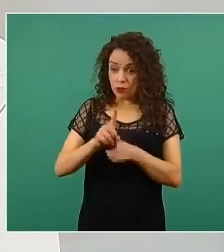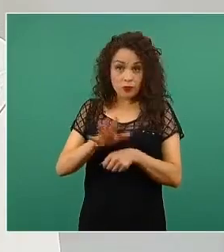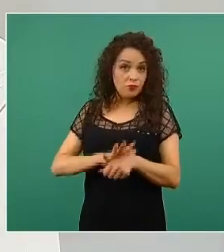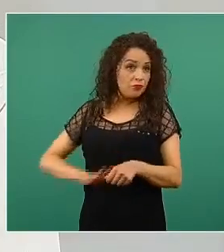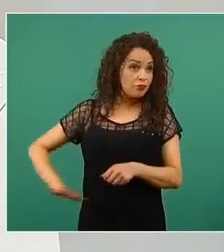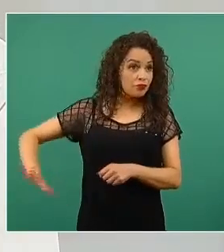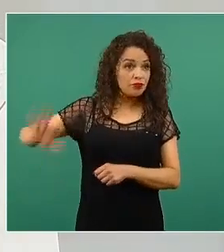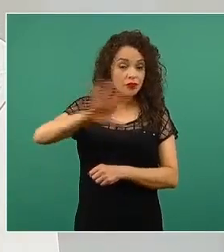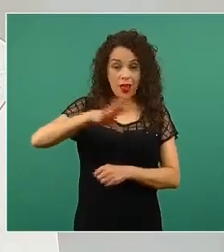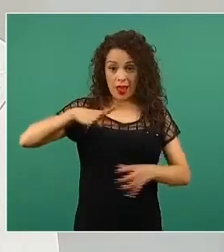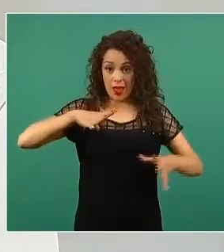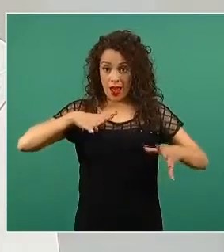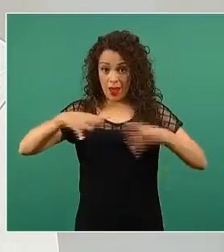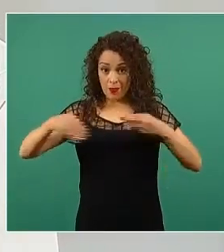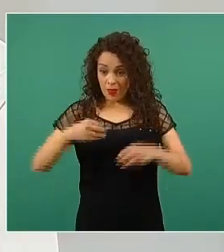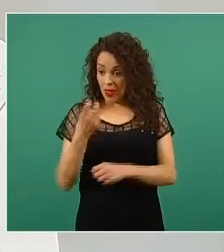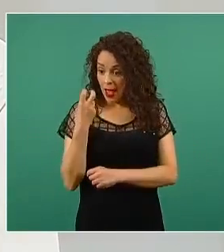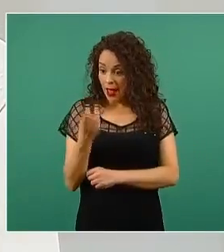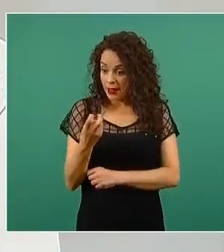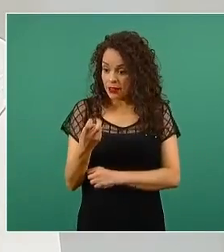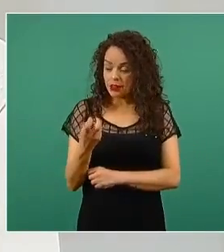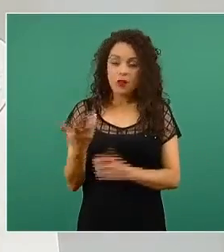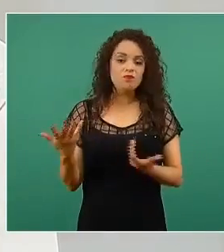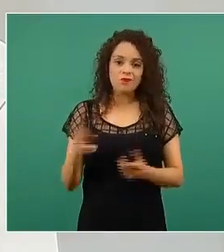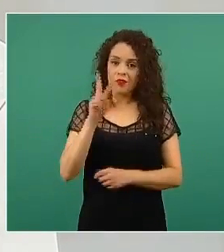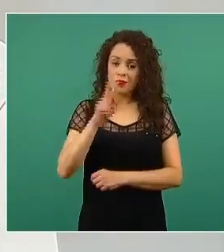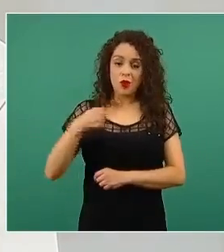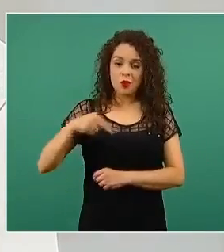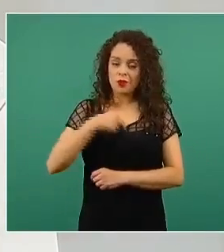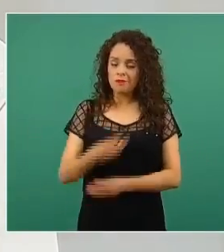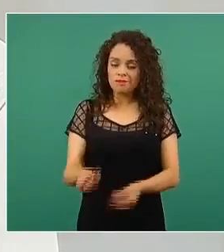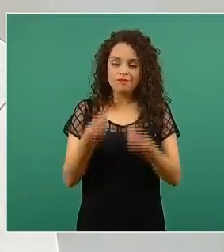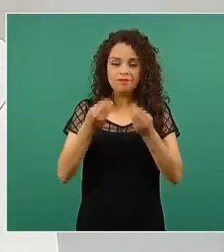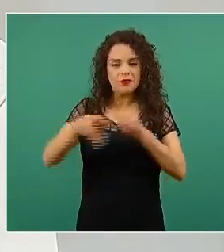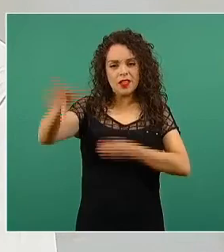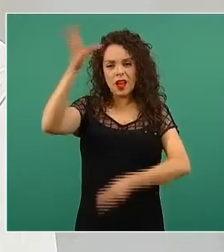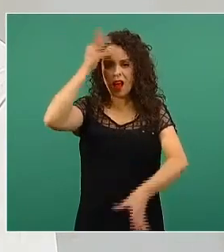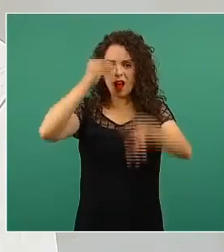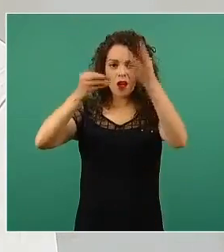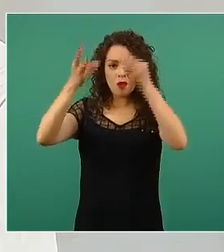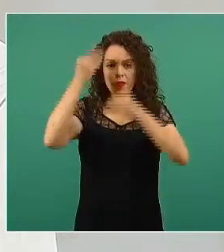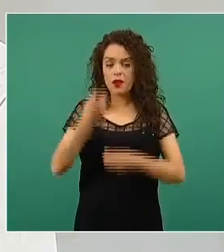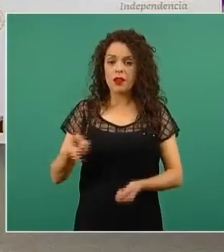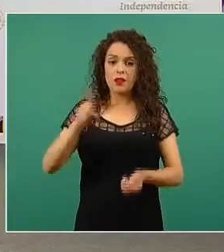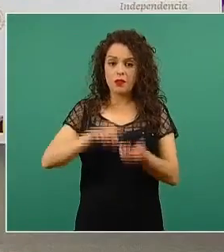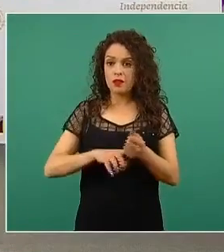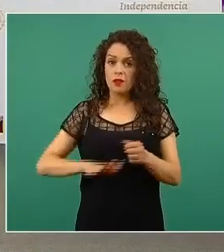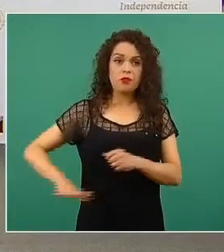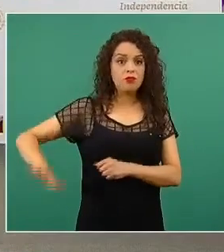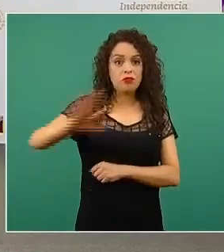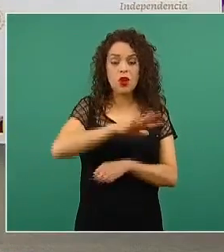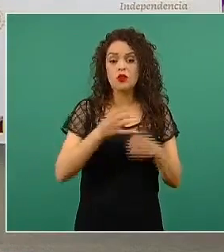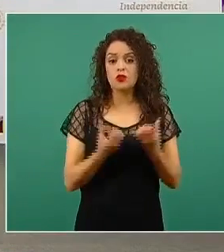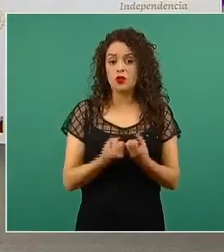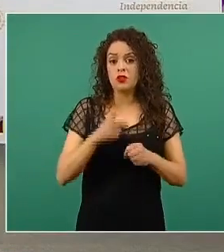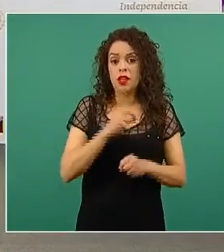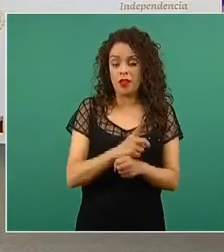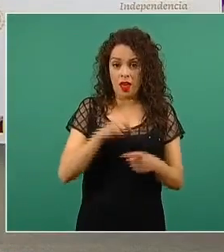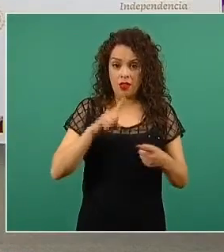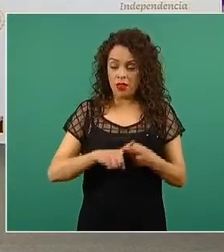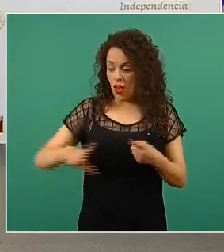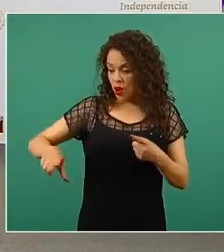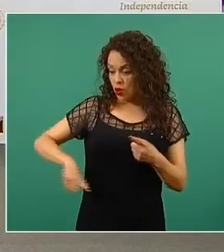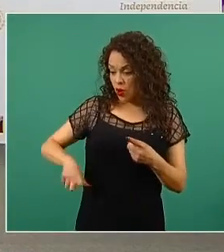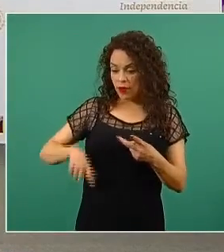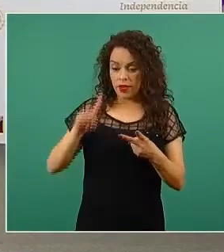pública nos ofrece muchos aprendizajes como sociedad, como gobierno, como